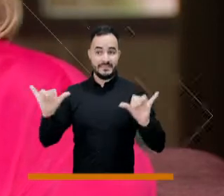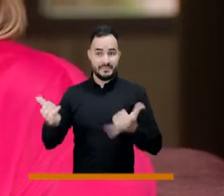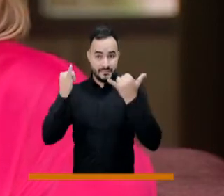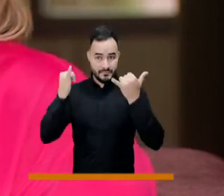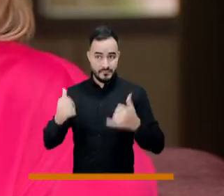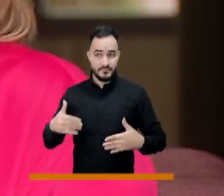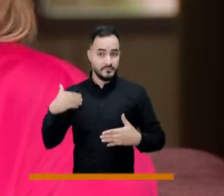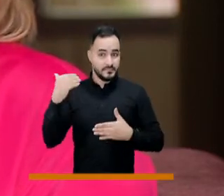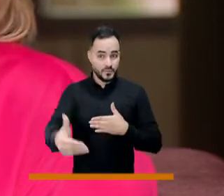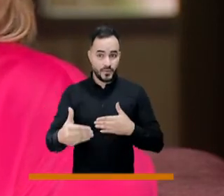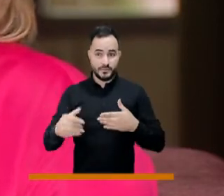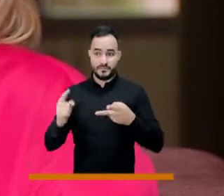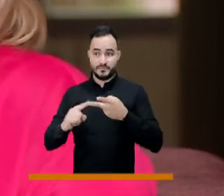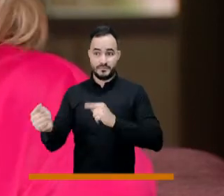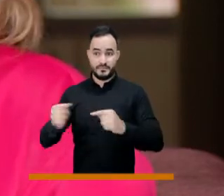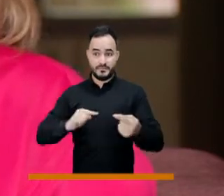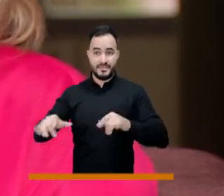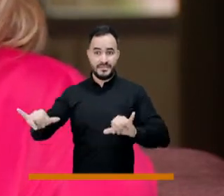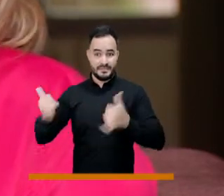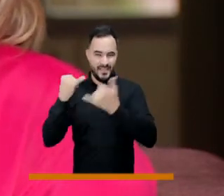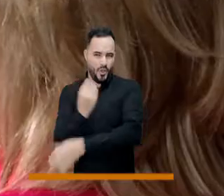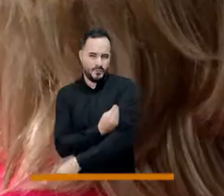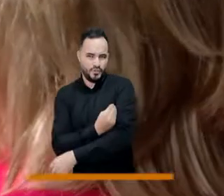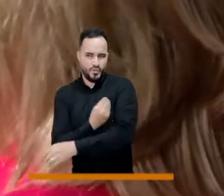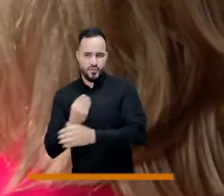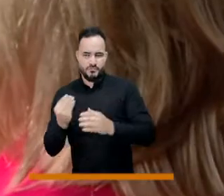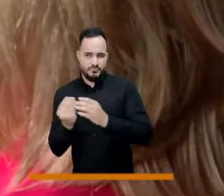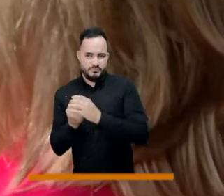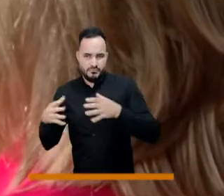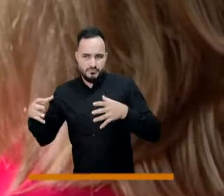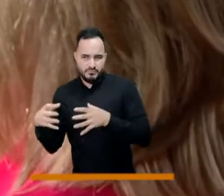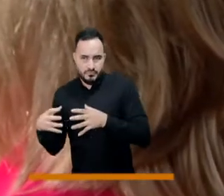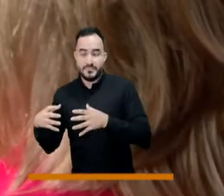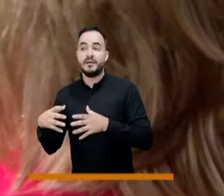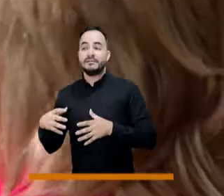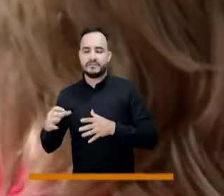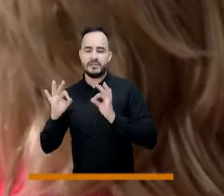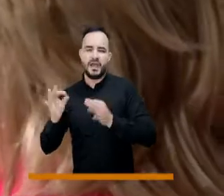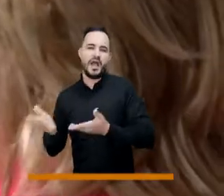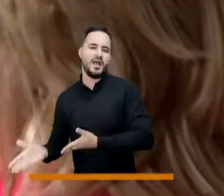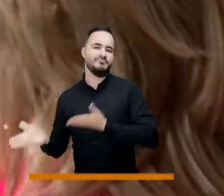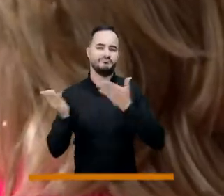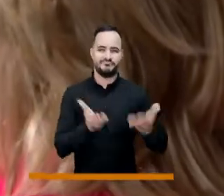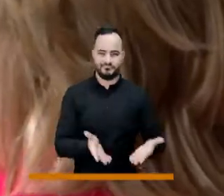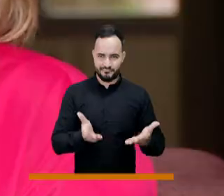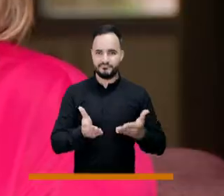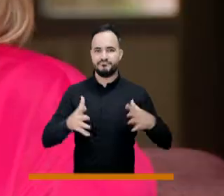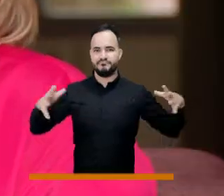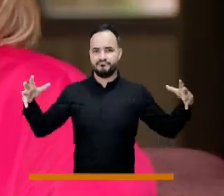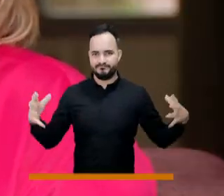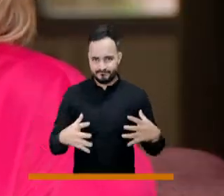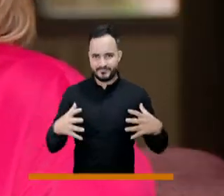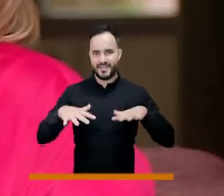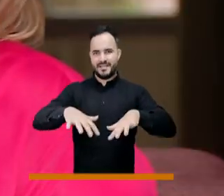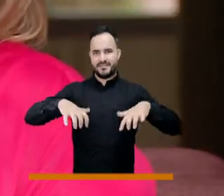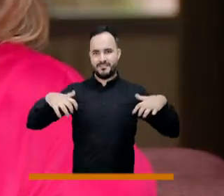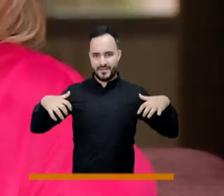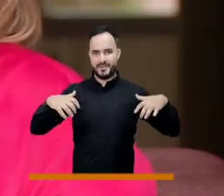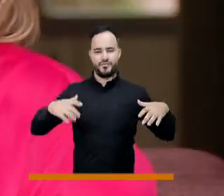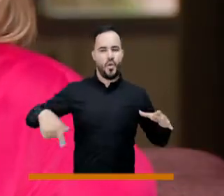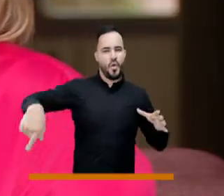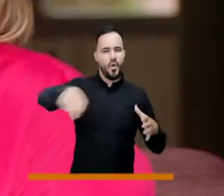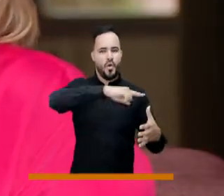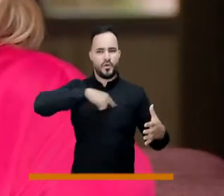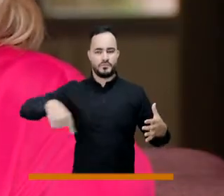tercera, pasará a plenaria del Consejo de Medellín ya para consideración de los 21 concejales, que espero también pues